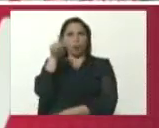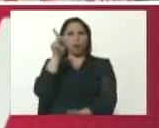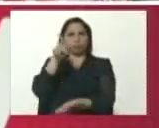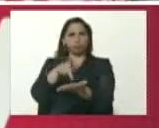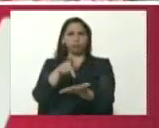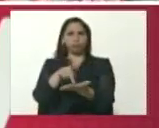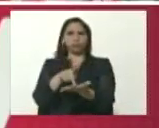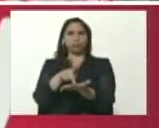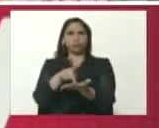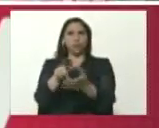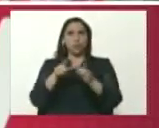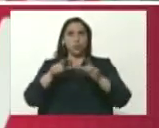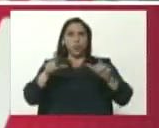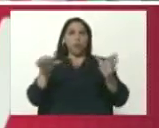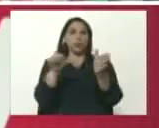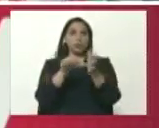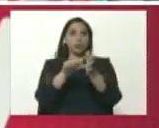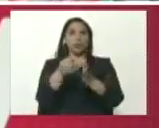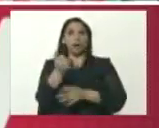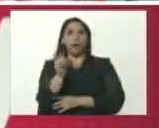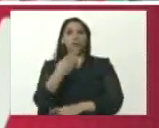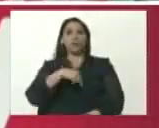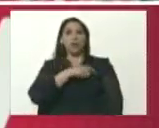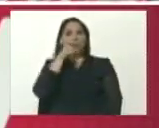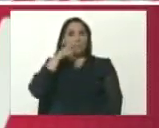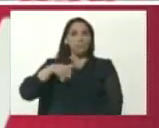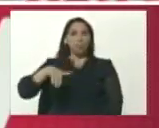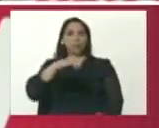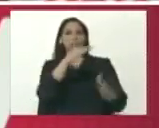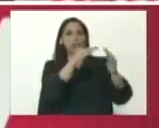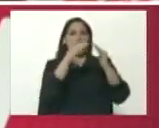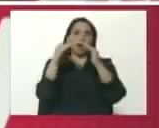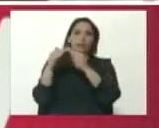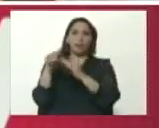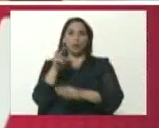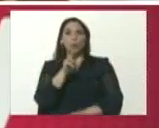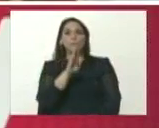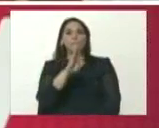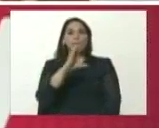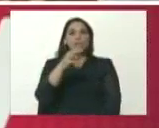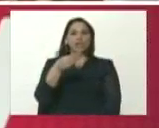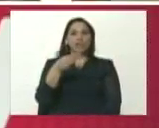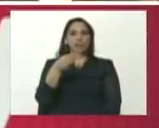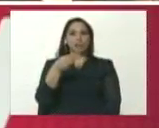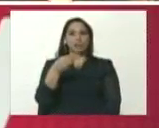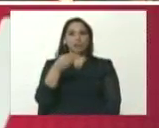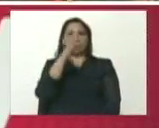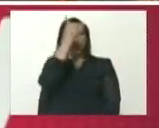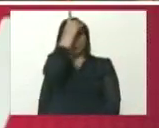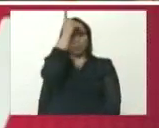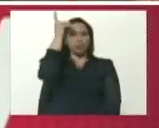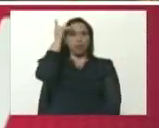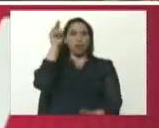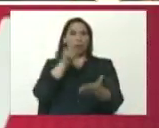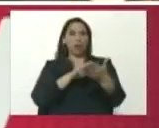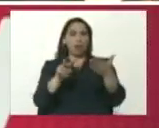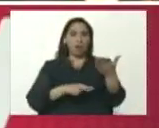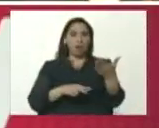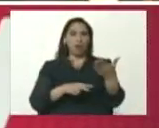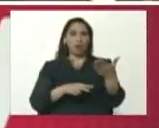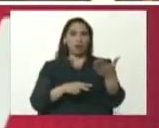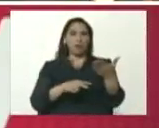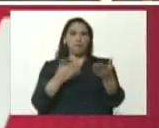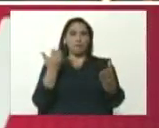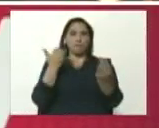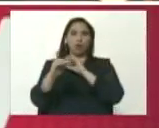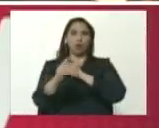sitio donde esté nuestro pueblo, en una casa de una VCH, Diosdado. Miren, les voy a leer porque nos están escribiendo. Mire, ya tengo